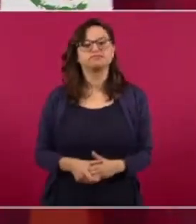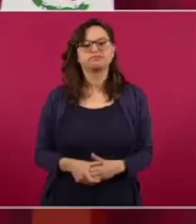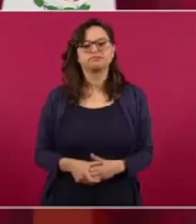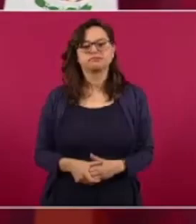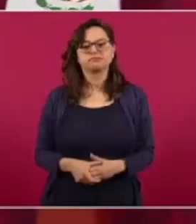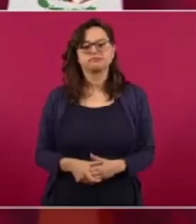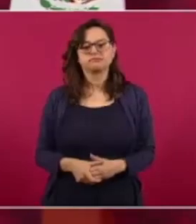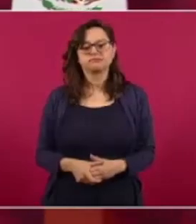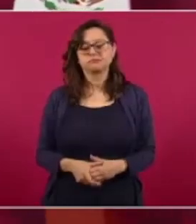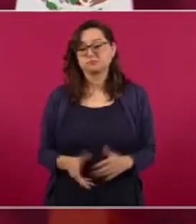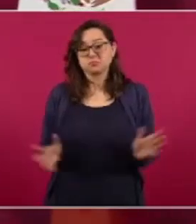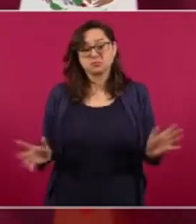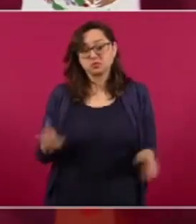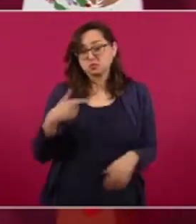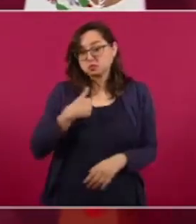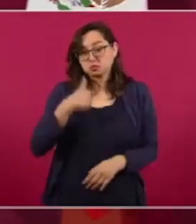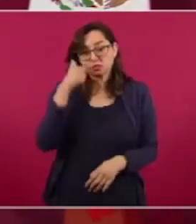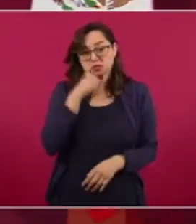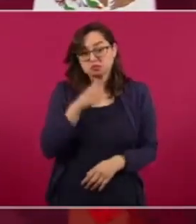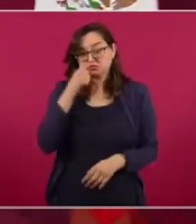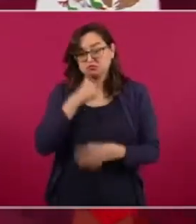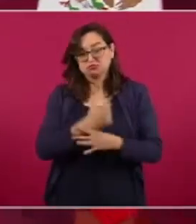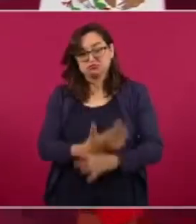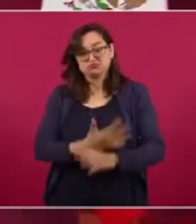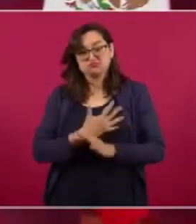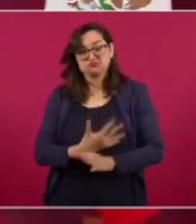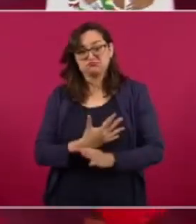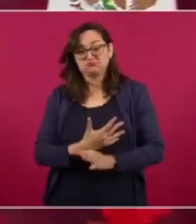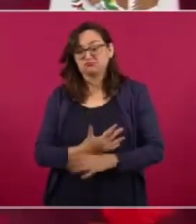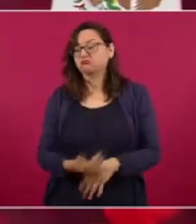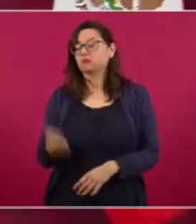Lo que siempre he dicho,